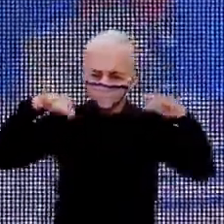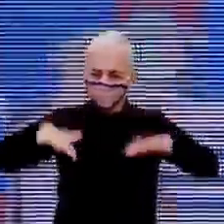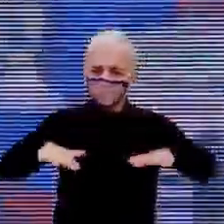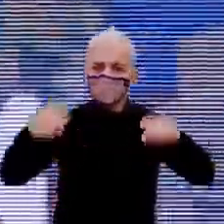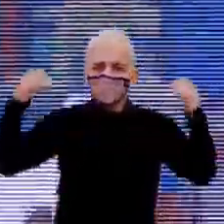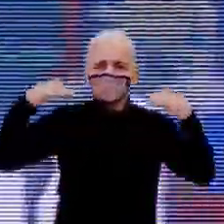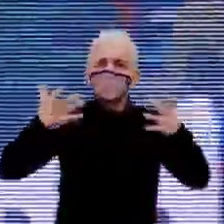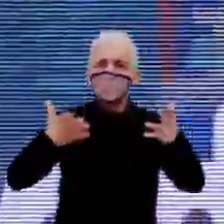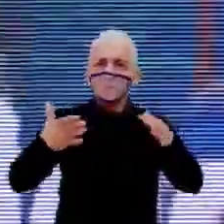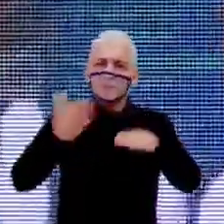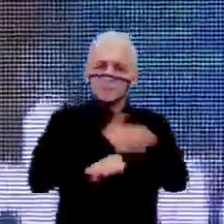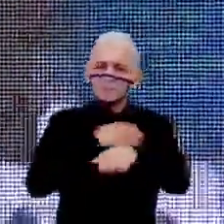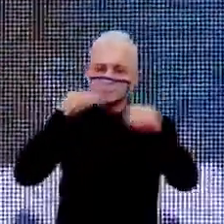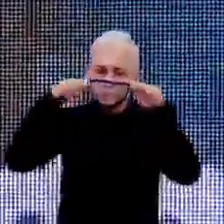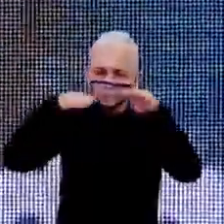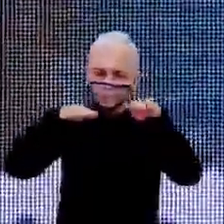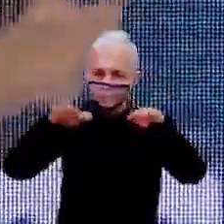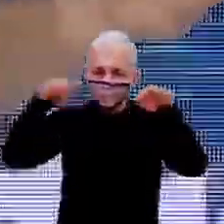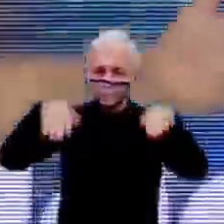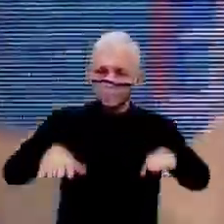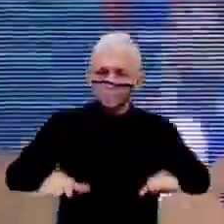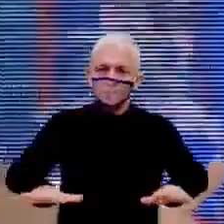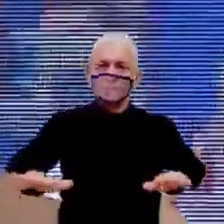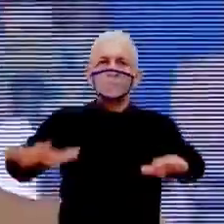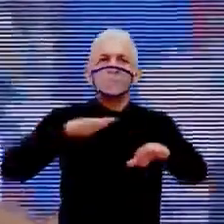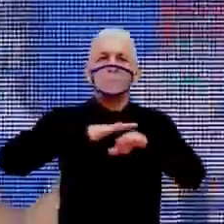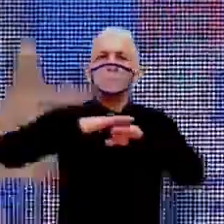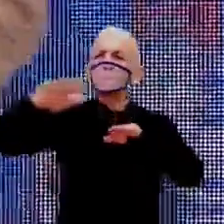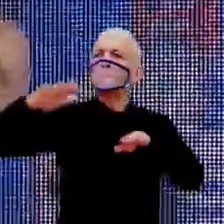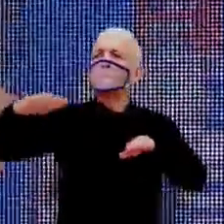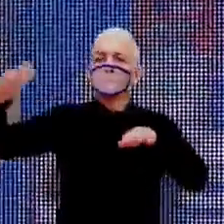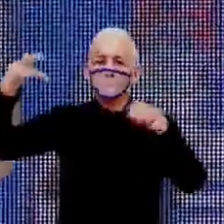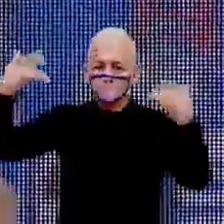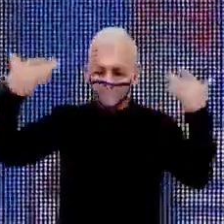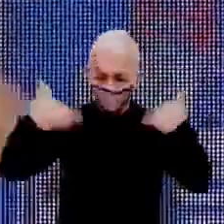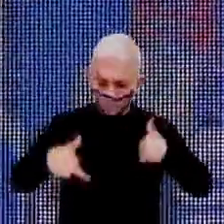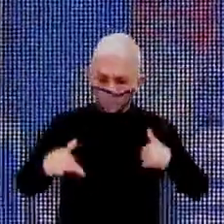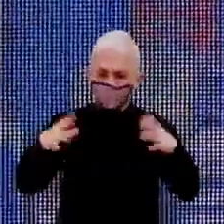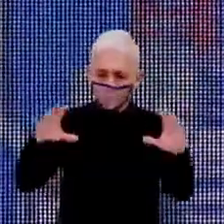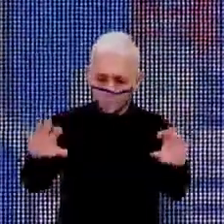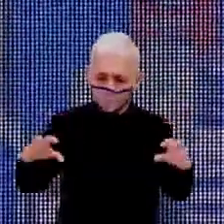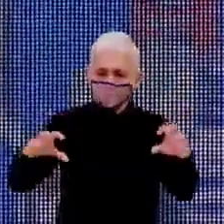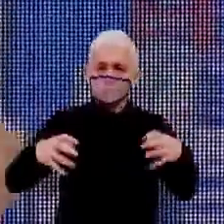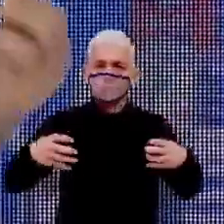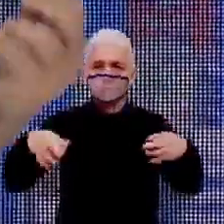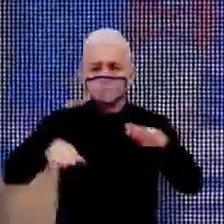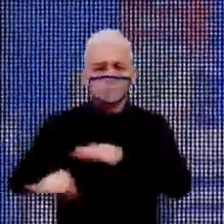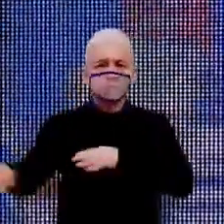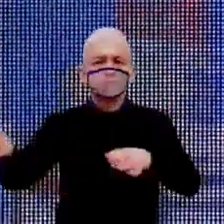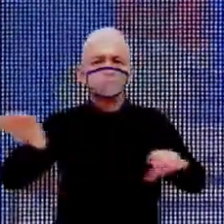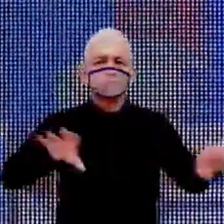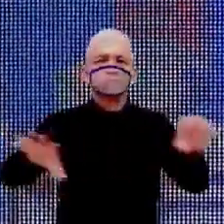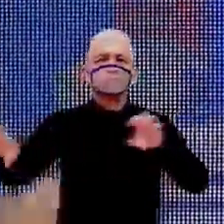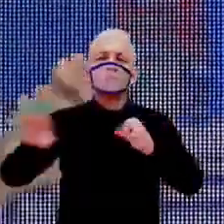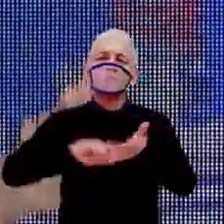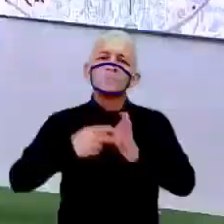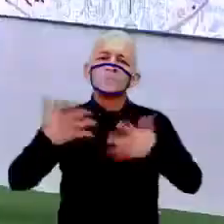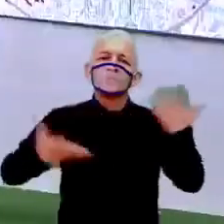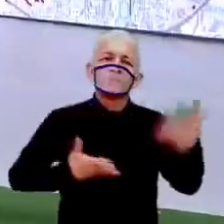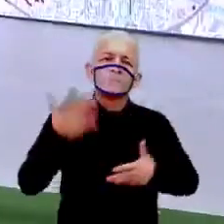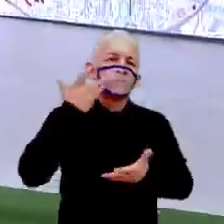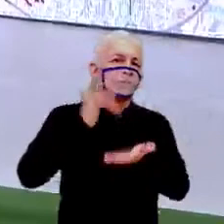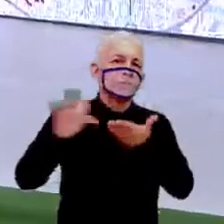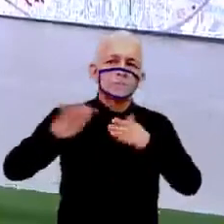de Barranquilla, al final de este ejercicio de su gobierno, pueda decir: vamos a prestar un óptimo servicio en